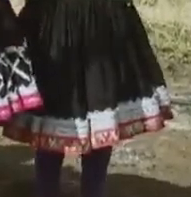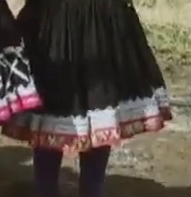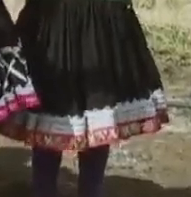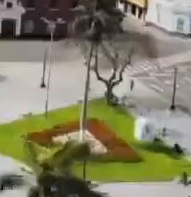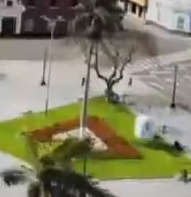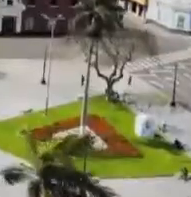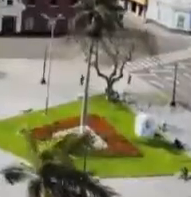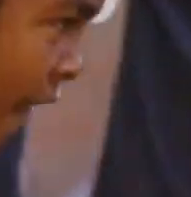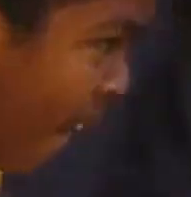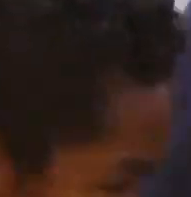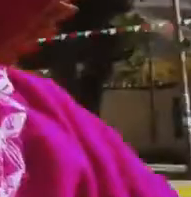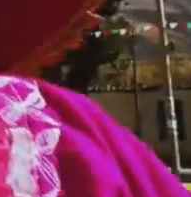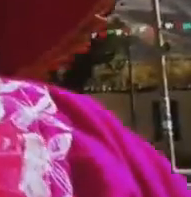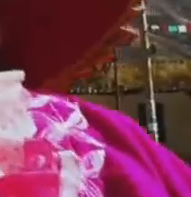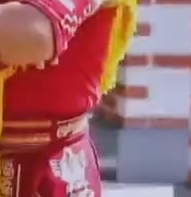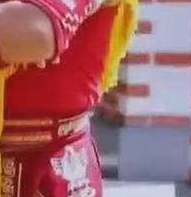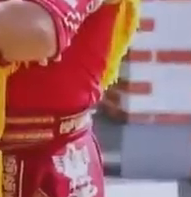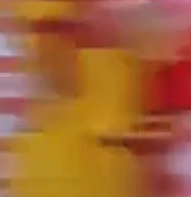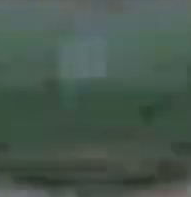¡Bienvenidos!